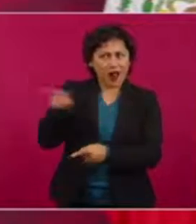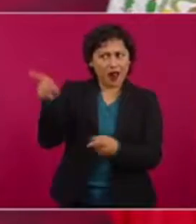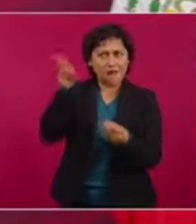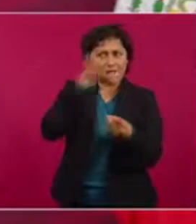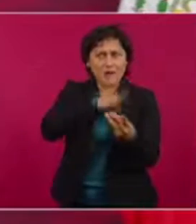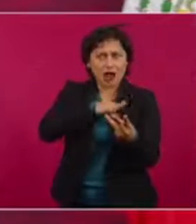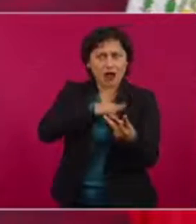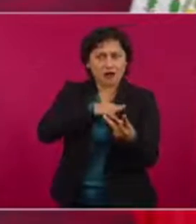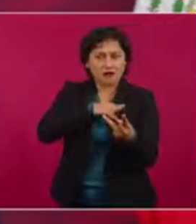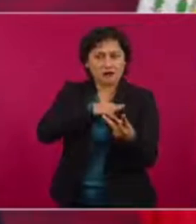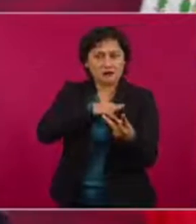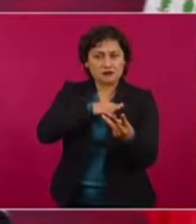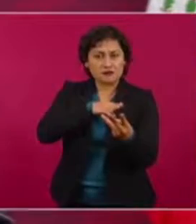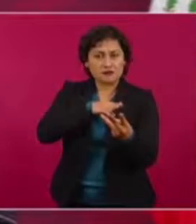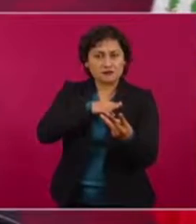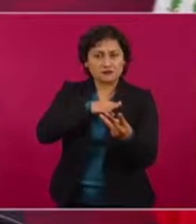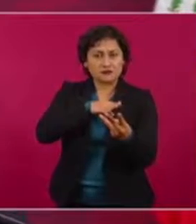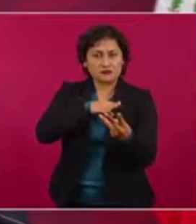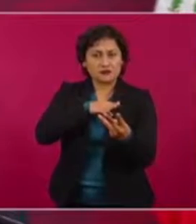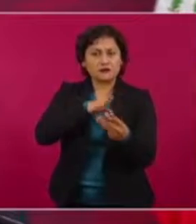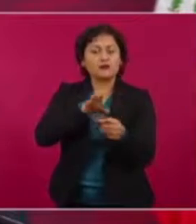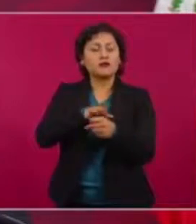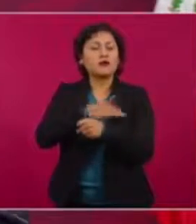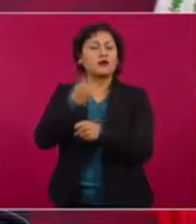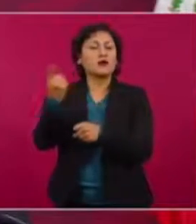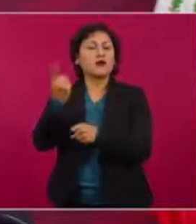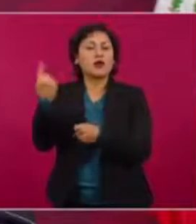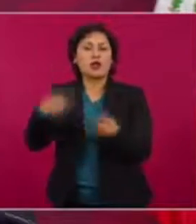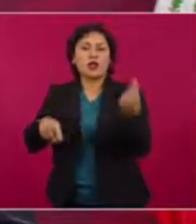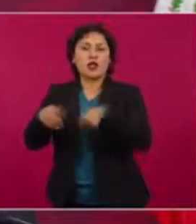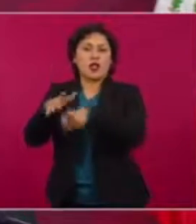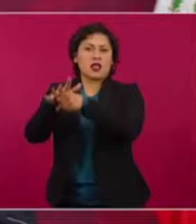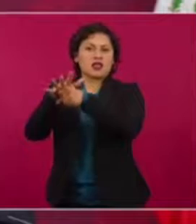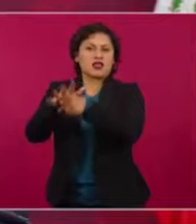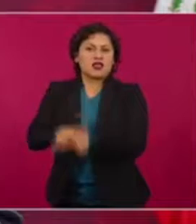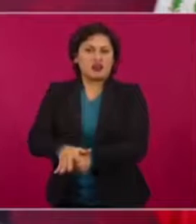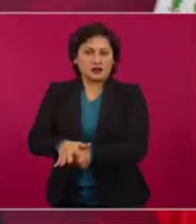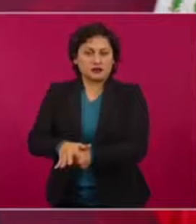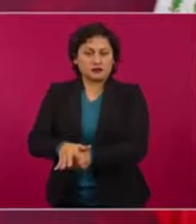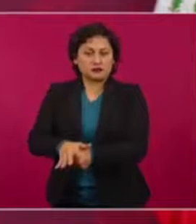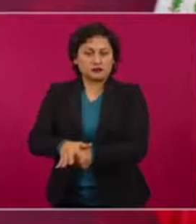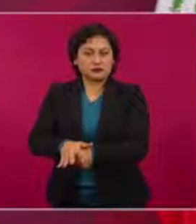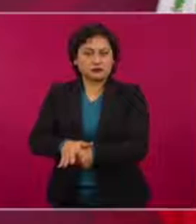sus actos de represión, los llevaban a cabo